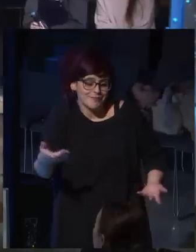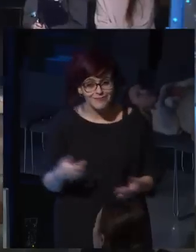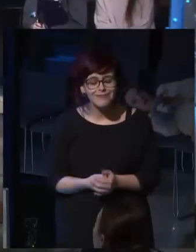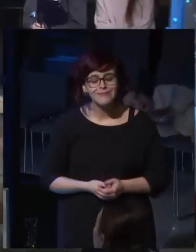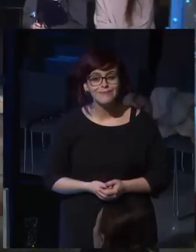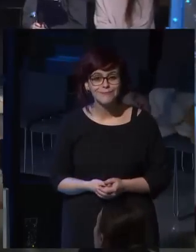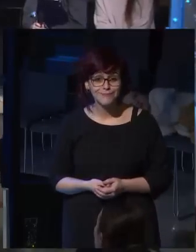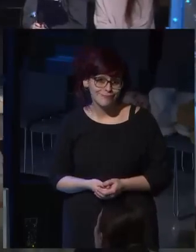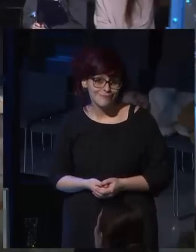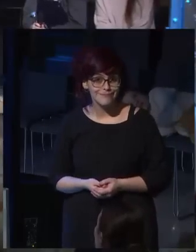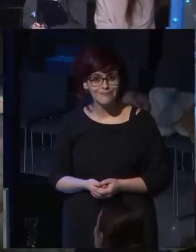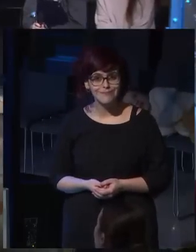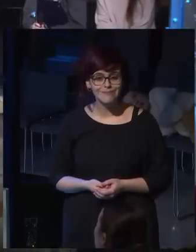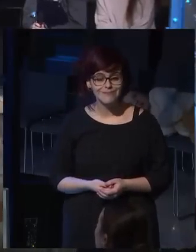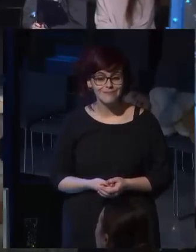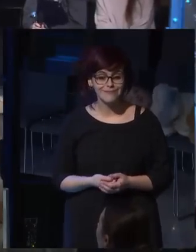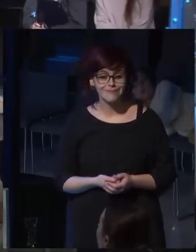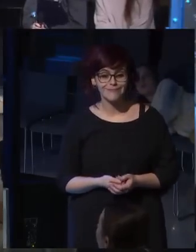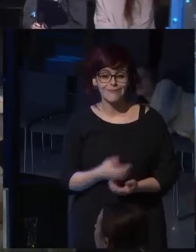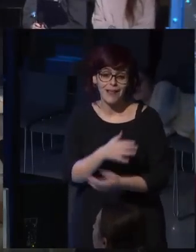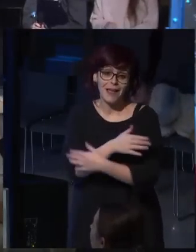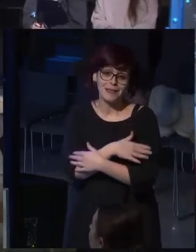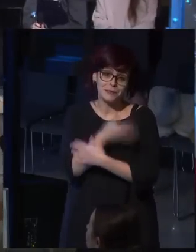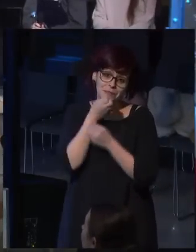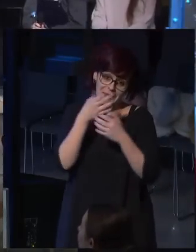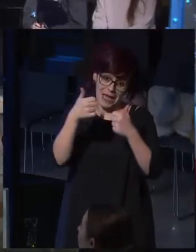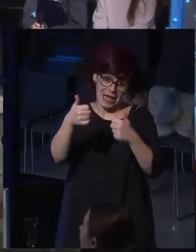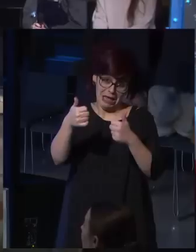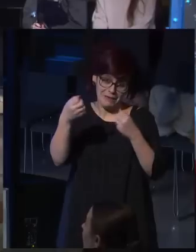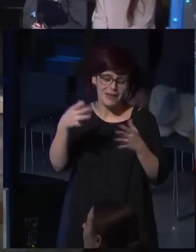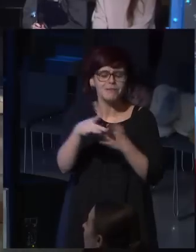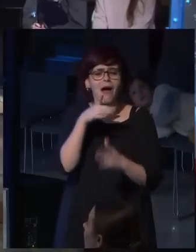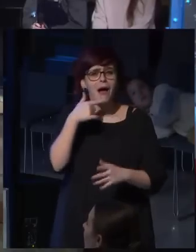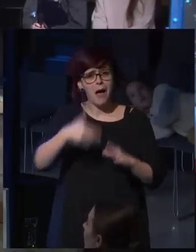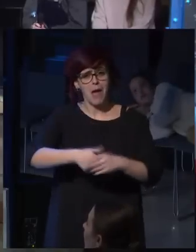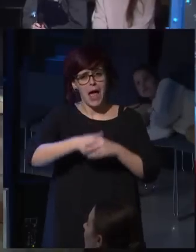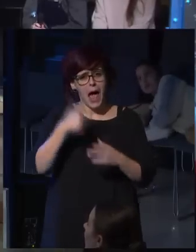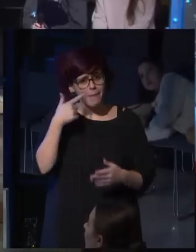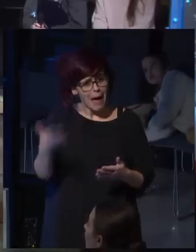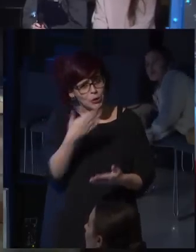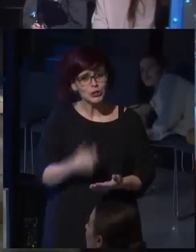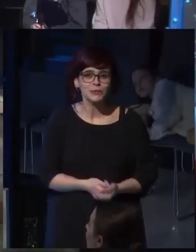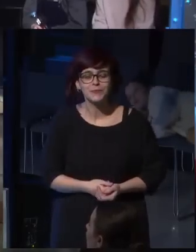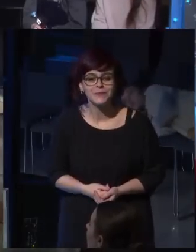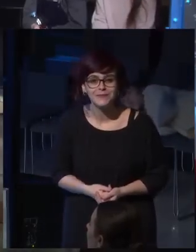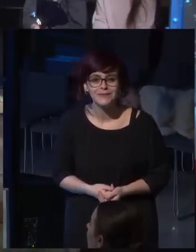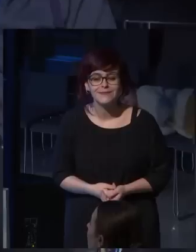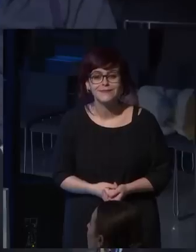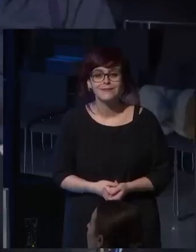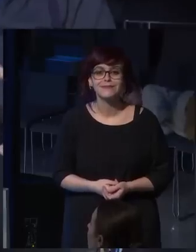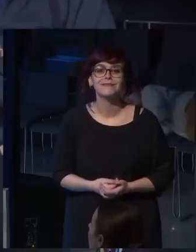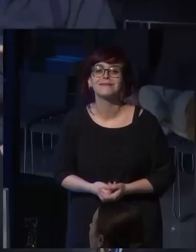está. No pasa nada. No pasa nada. Francisco, todo va a salir bien. Venga, esa mano. Así me queda la mano